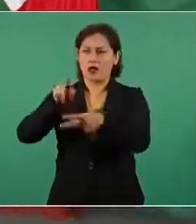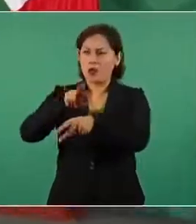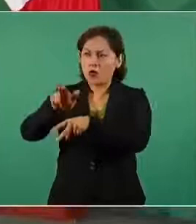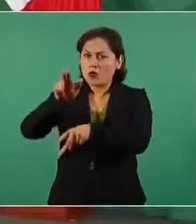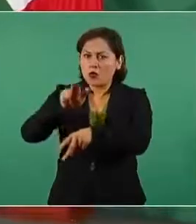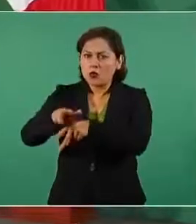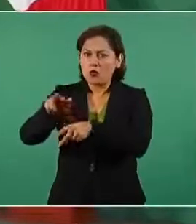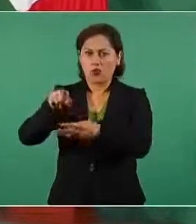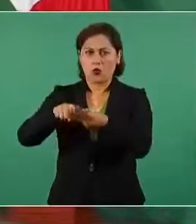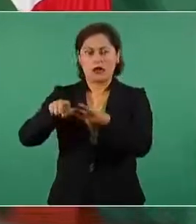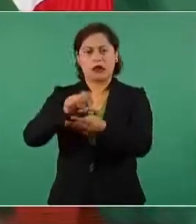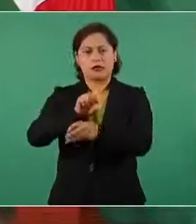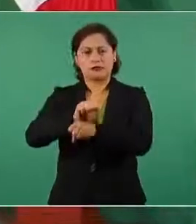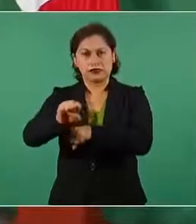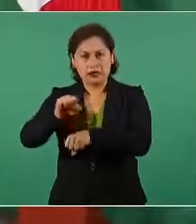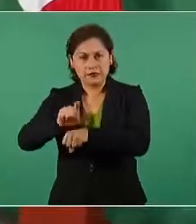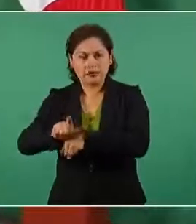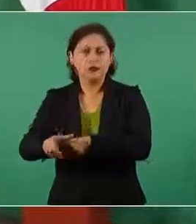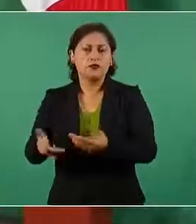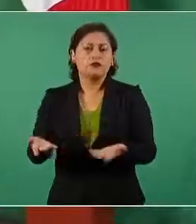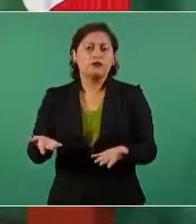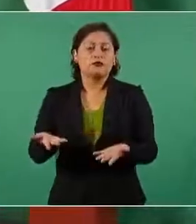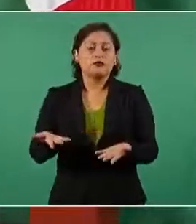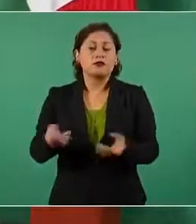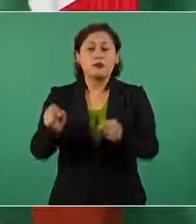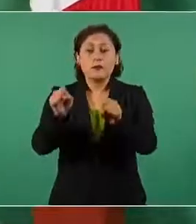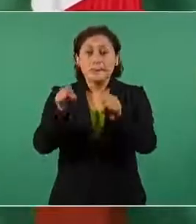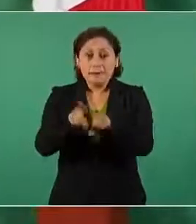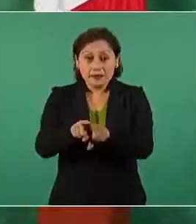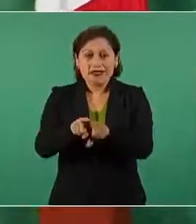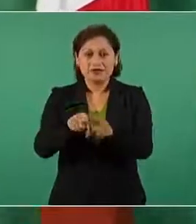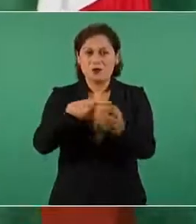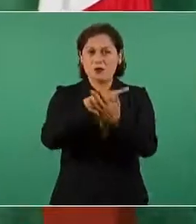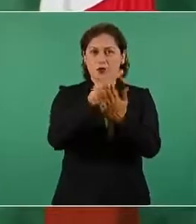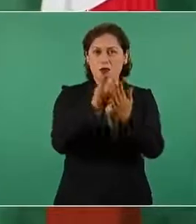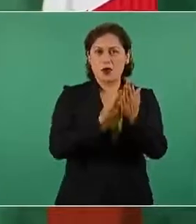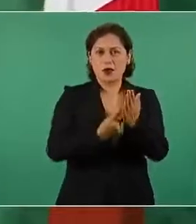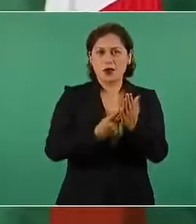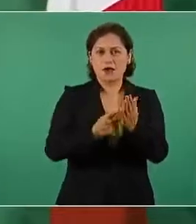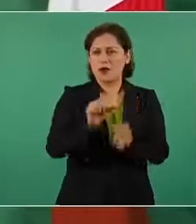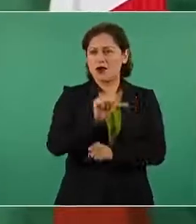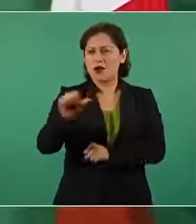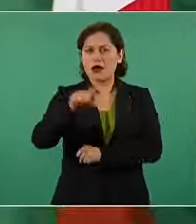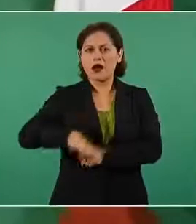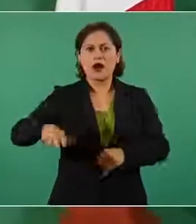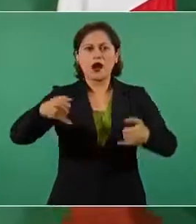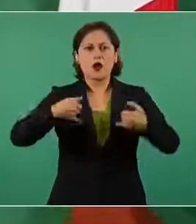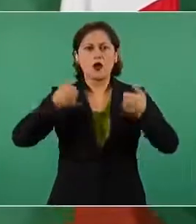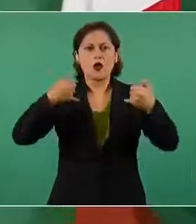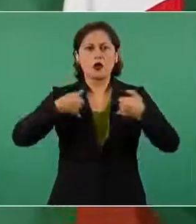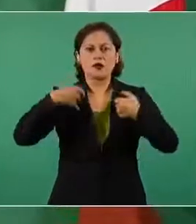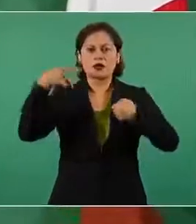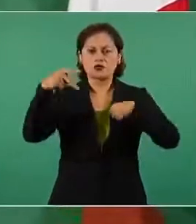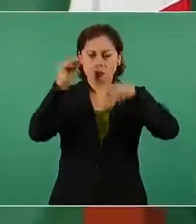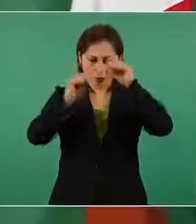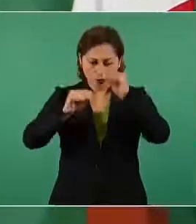Salvador, lo mismo en Jóvenes Construyendo el Futuro, que de inmediato,